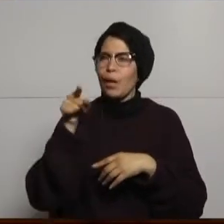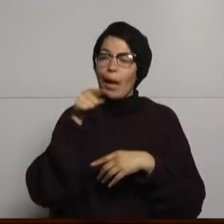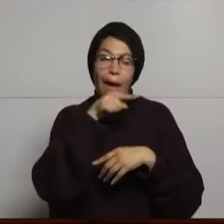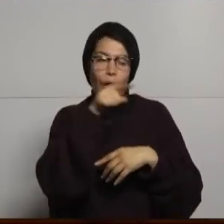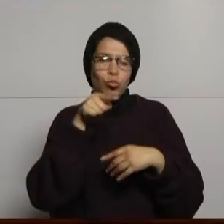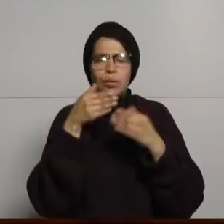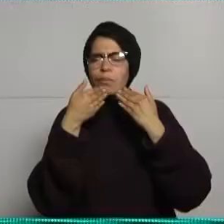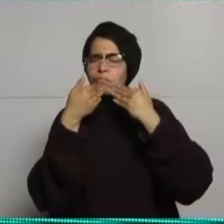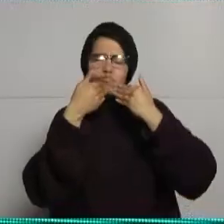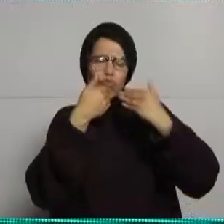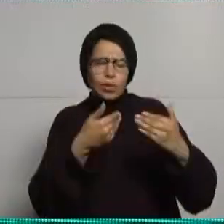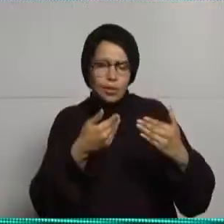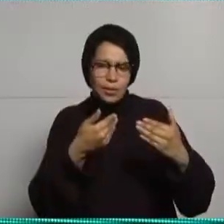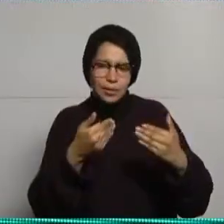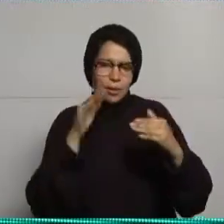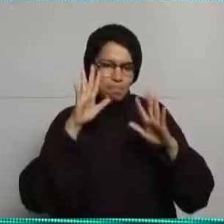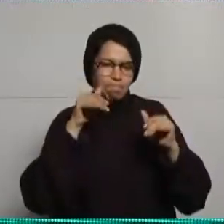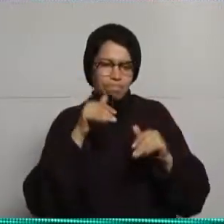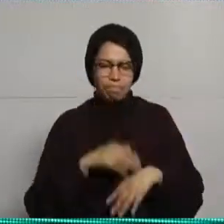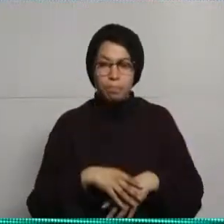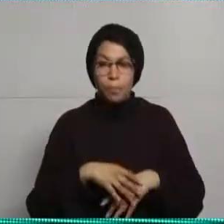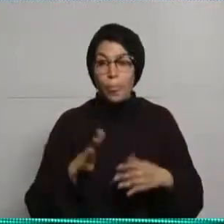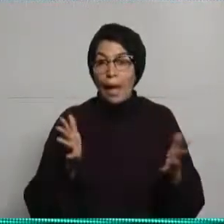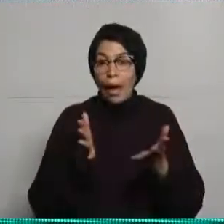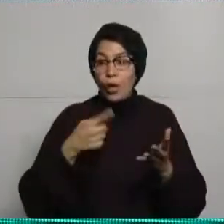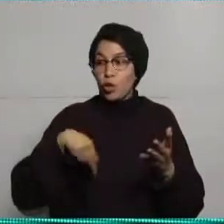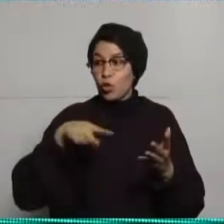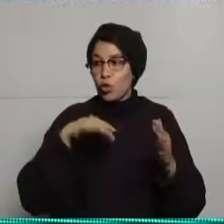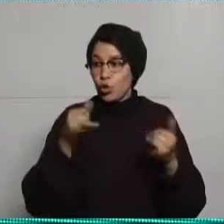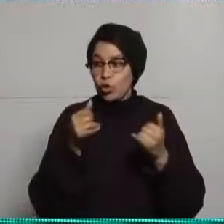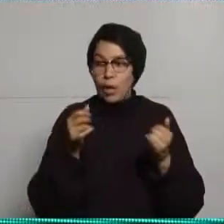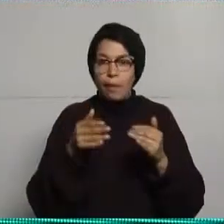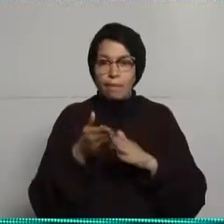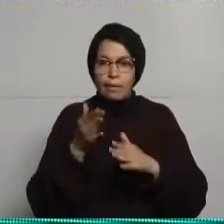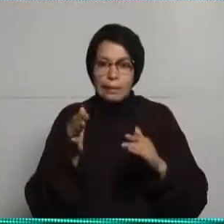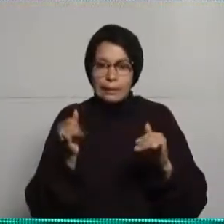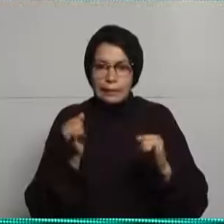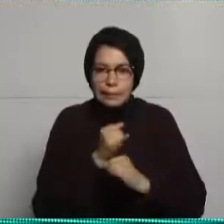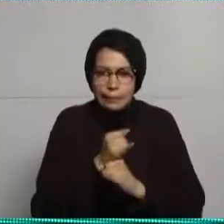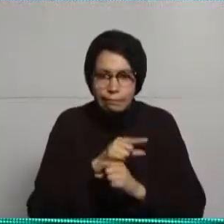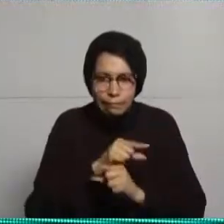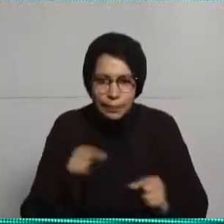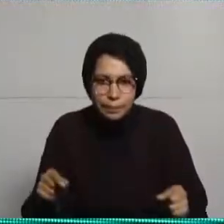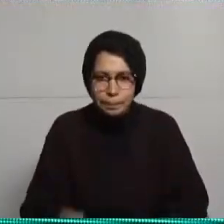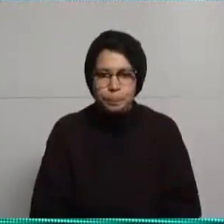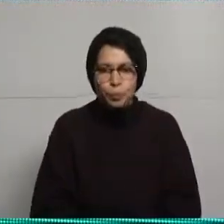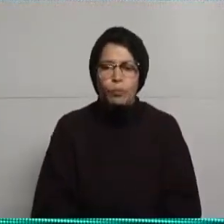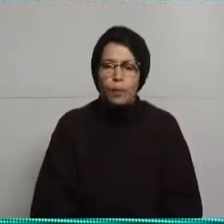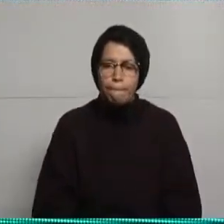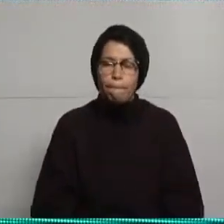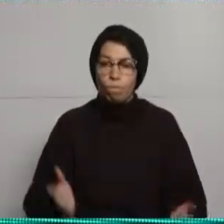gracias, Eliana. Bueno, y acá ya nos están pidiendo que cerremos, pero bueno, una reflexión final, o sea,